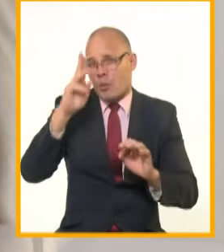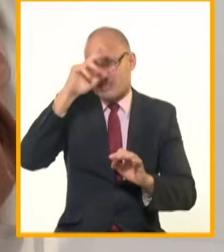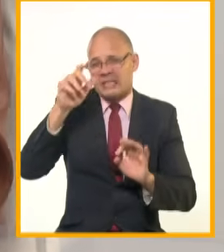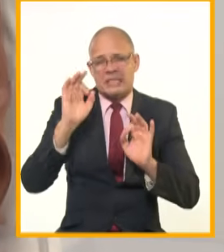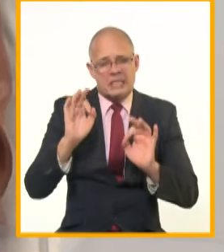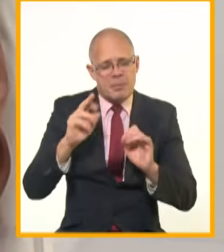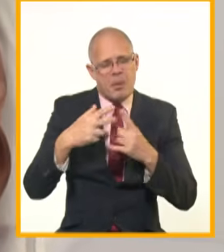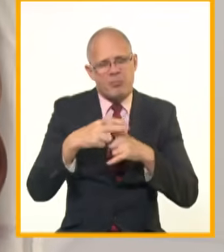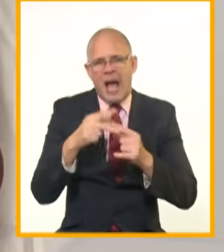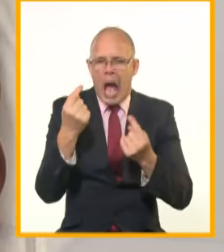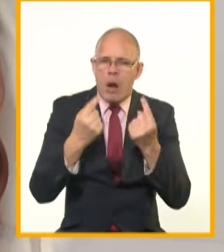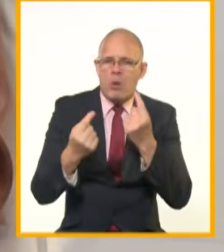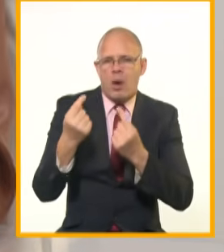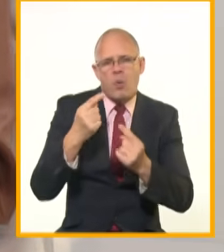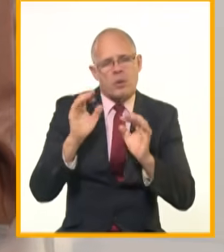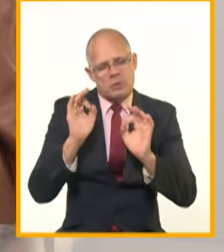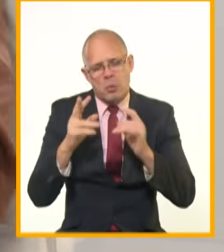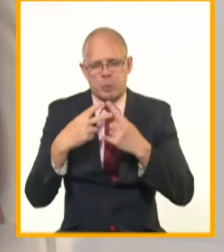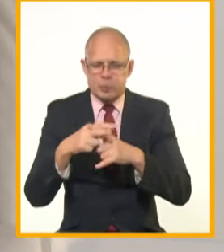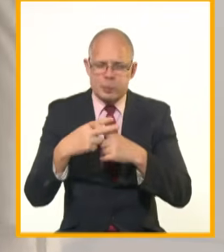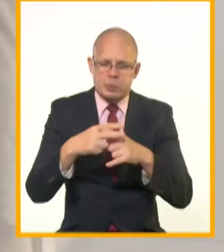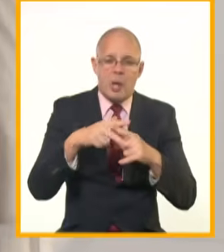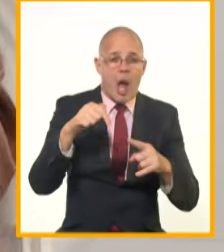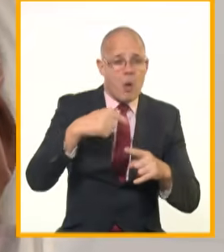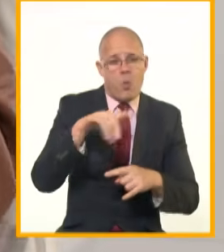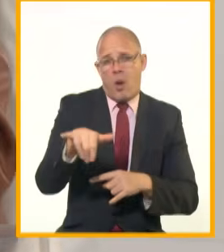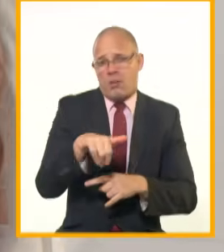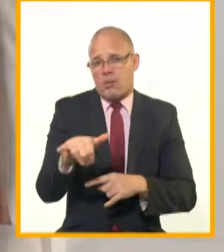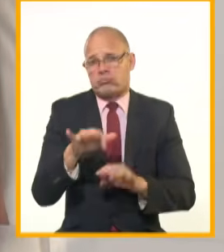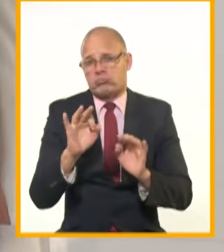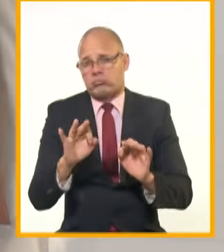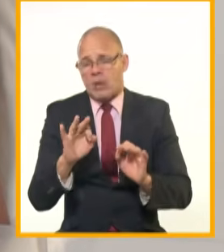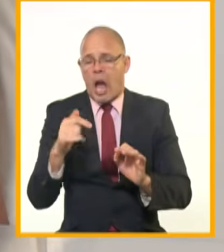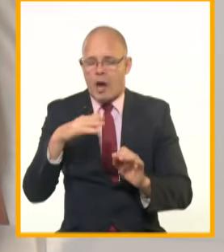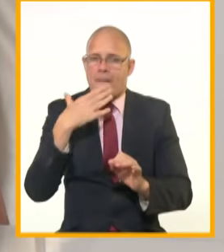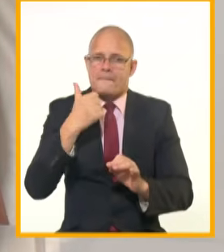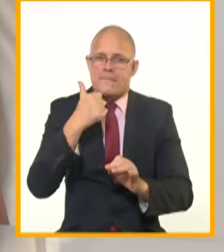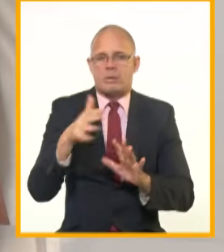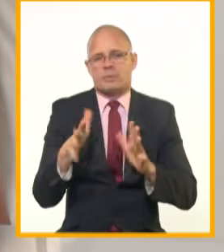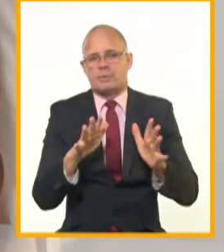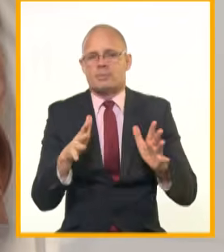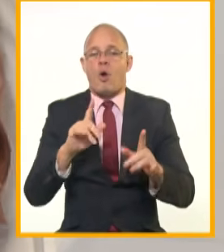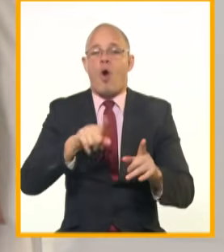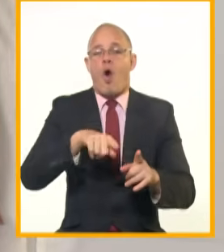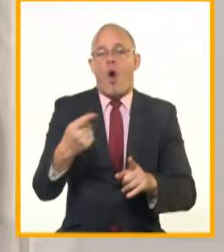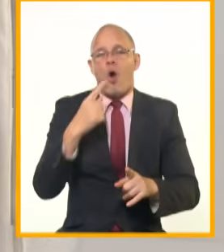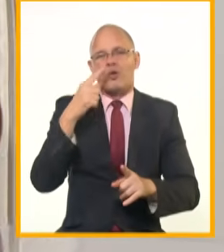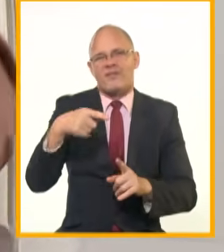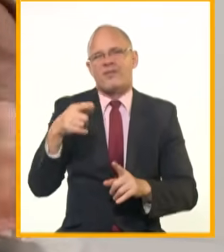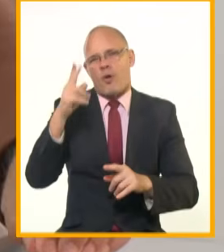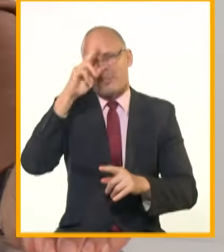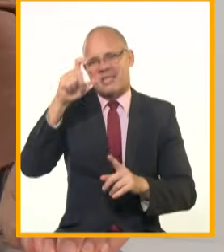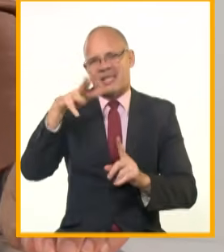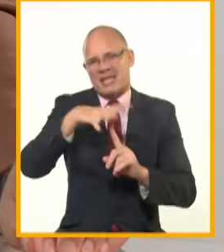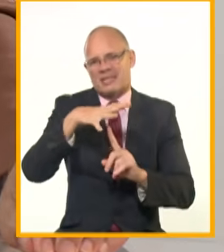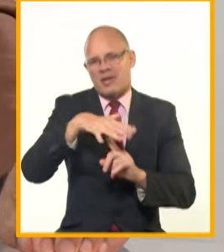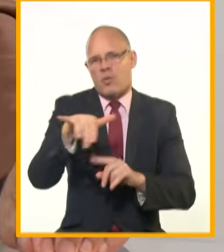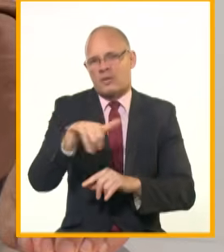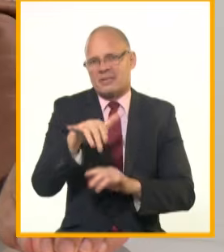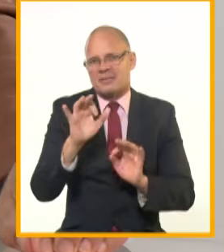año también se trabajó en mejorar sus condiciones y también se han mejorado las condiciones del hospital de San Cristóbal. Acabamos de